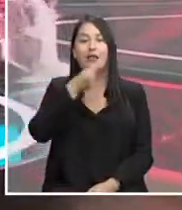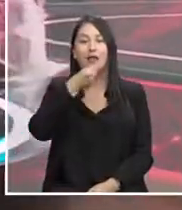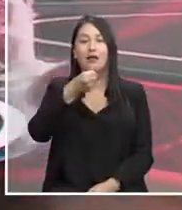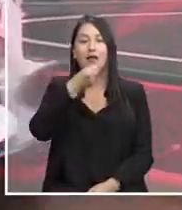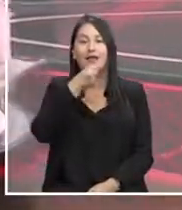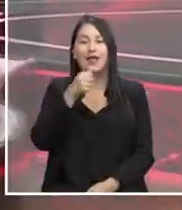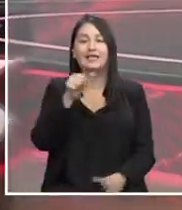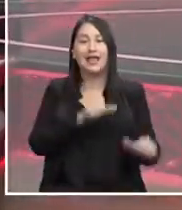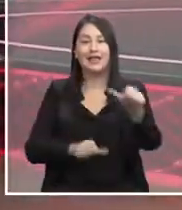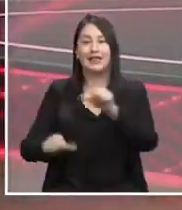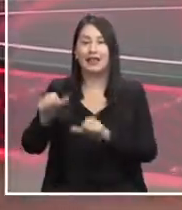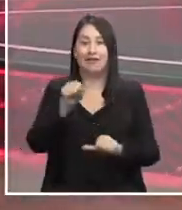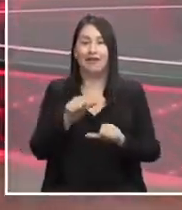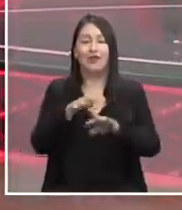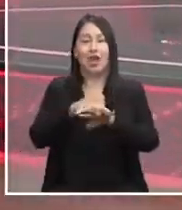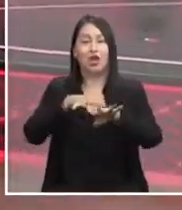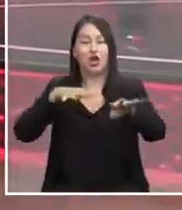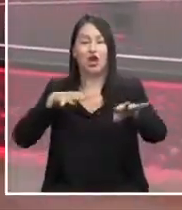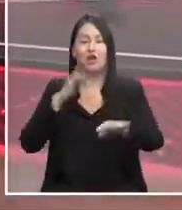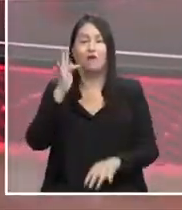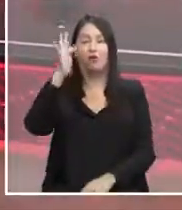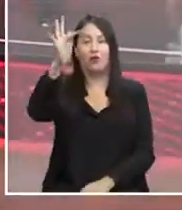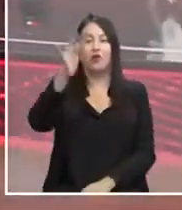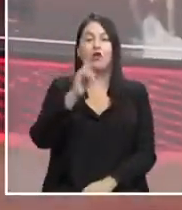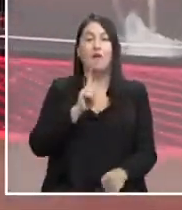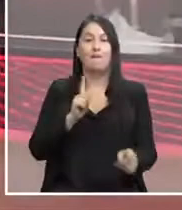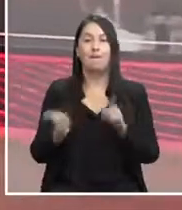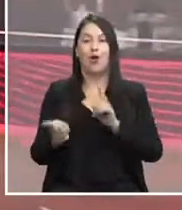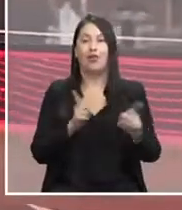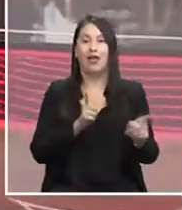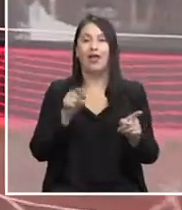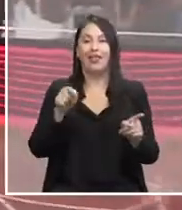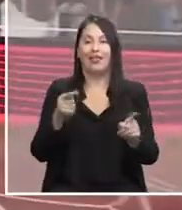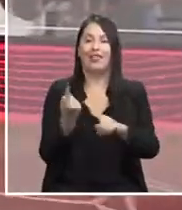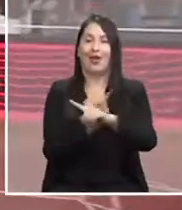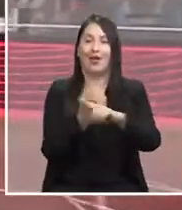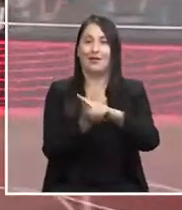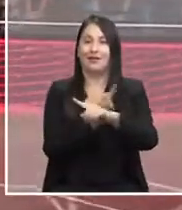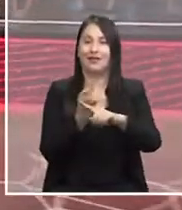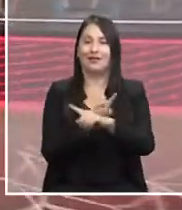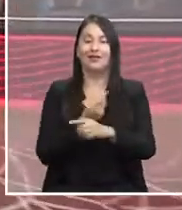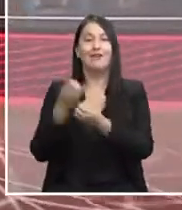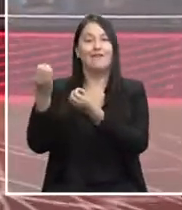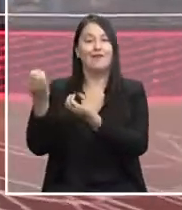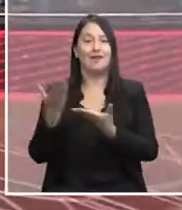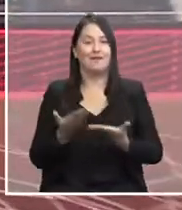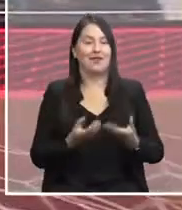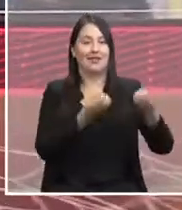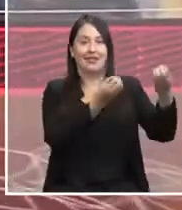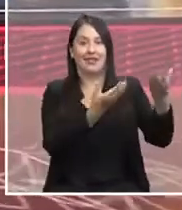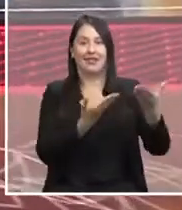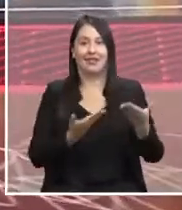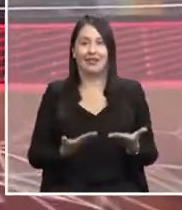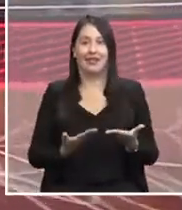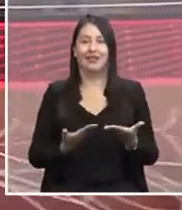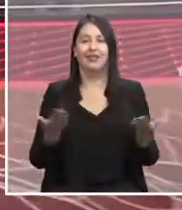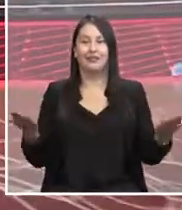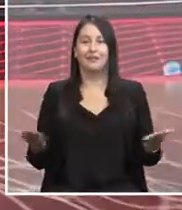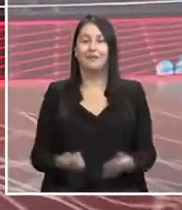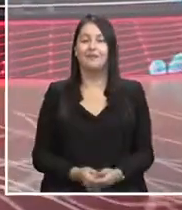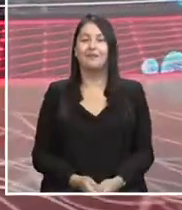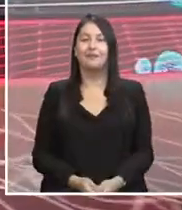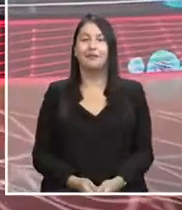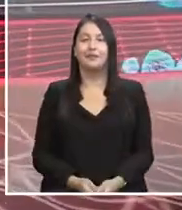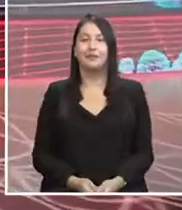host del Congreso Futuro y moderadora de la siguiente conversación. Bienvenidos, adelante. Muchas